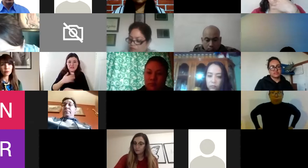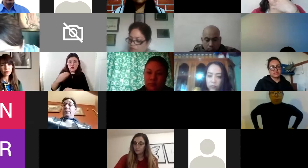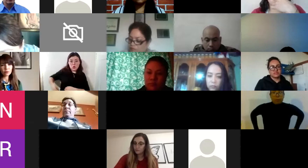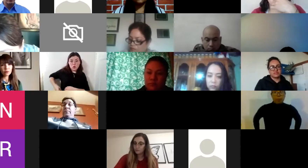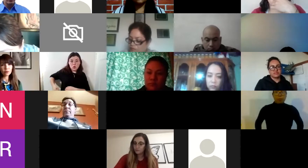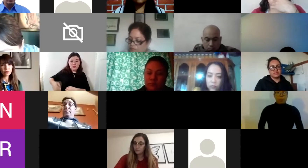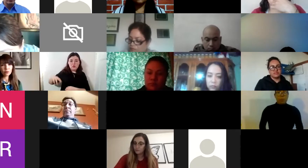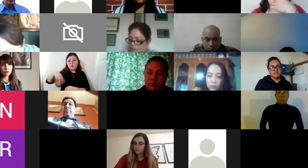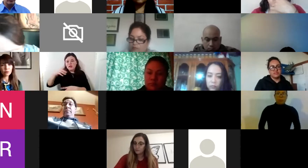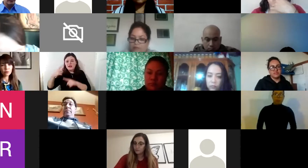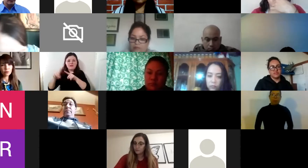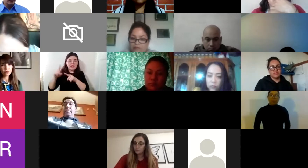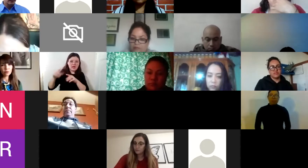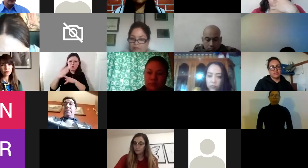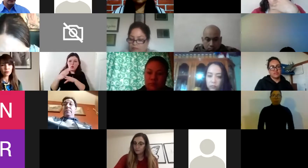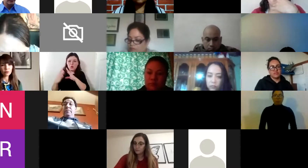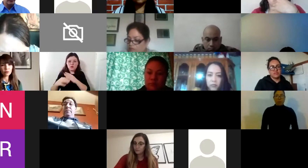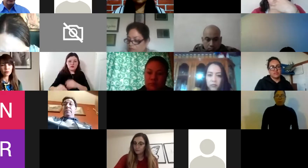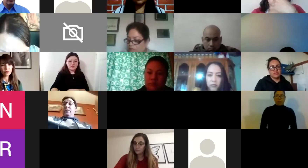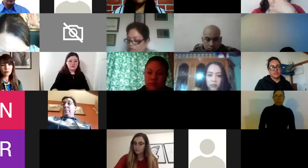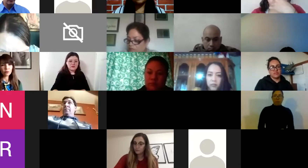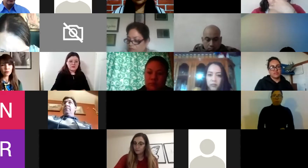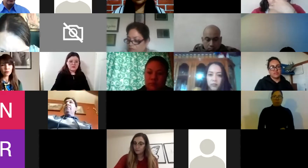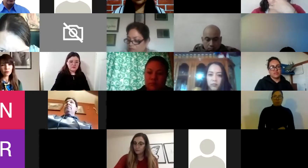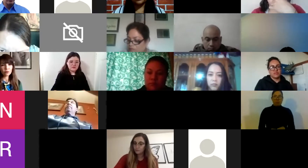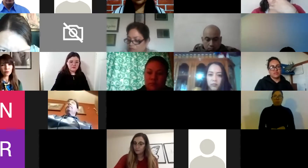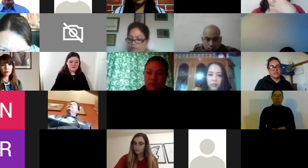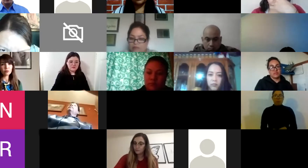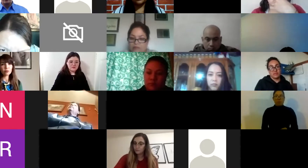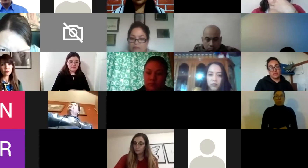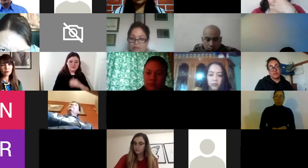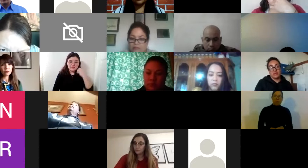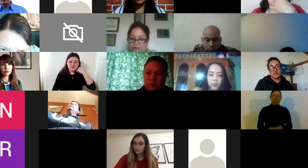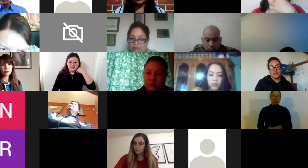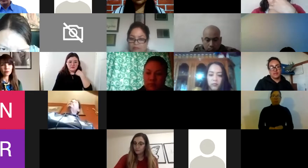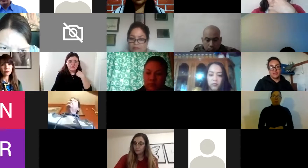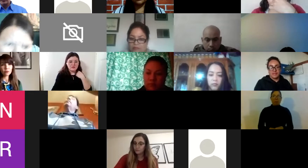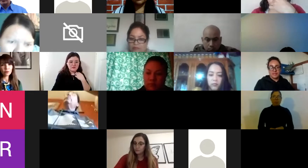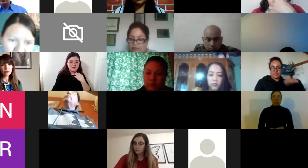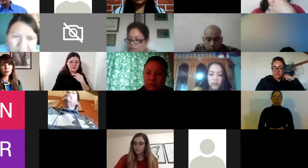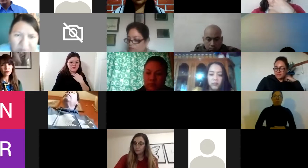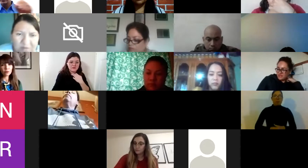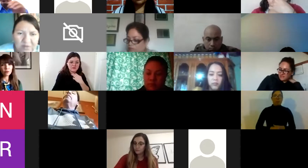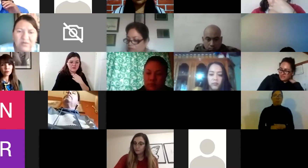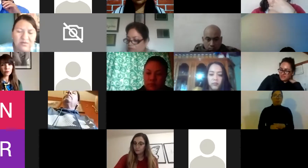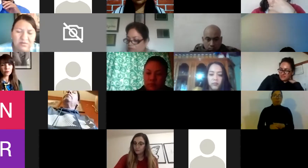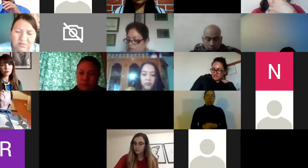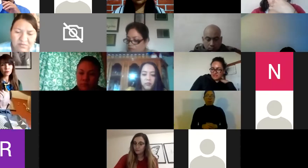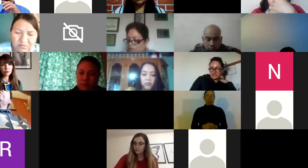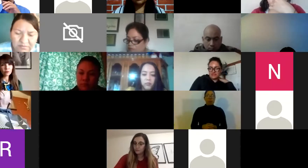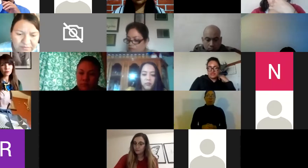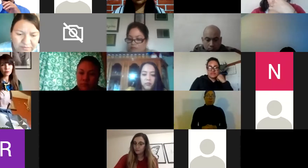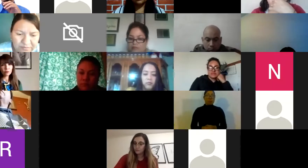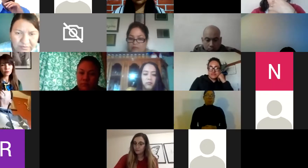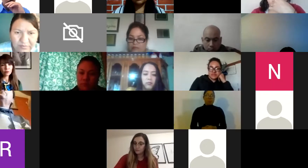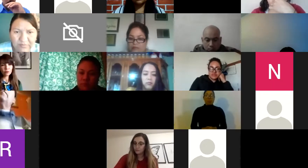Y. Y hay veces que uno maestro se queda en blanco y ¿qué hago? No, pues no sé, pues déjenme hablar al director, pues ¿qué está pasando? No, tener ese tacto con